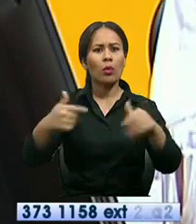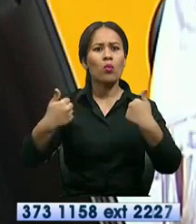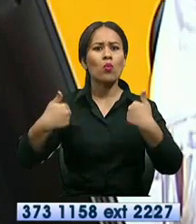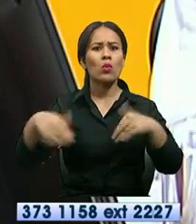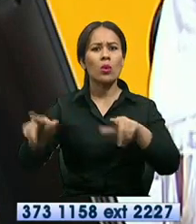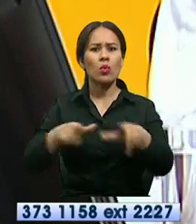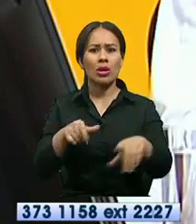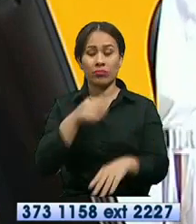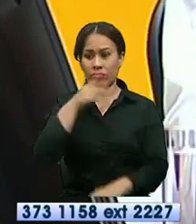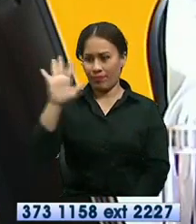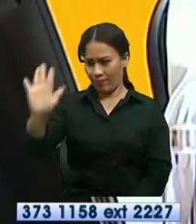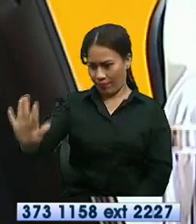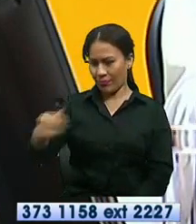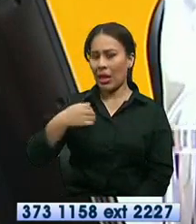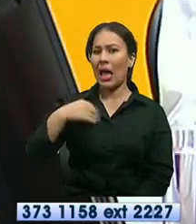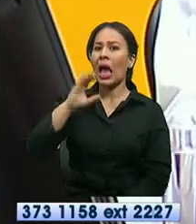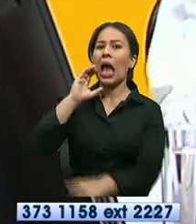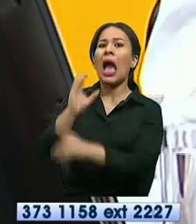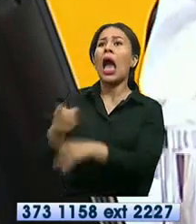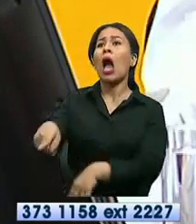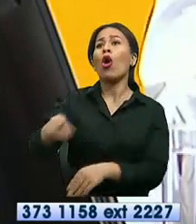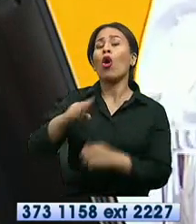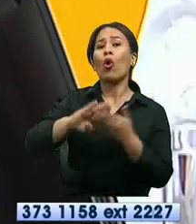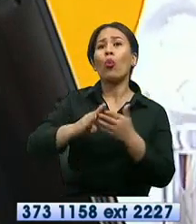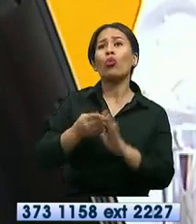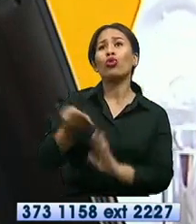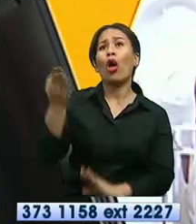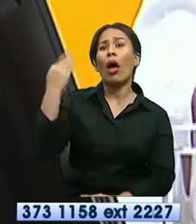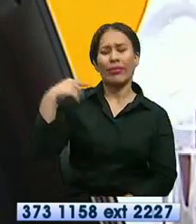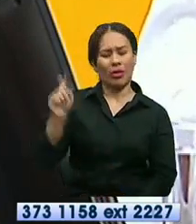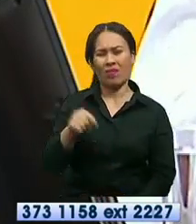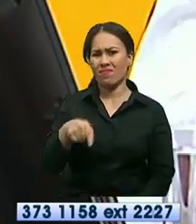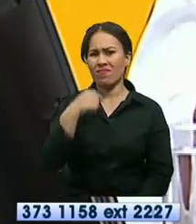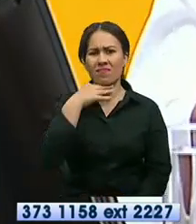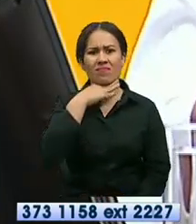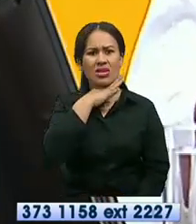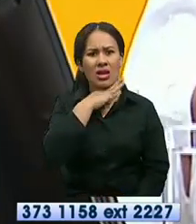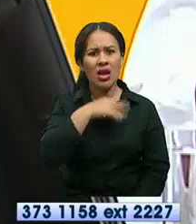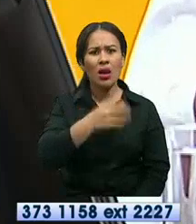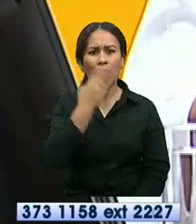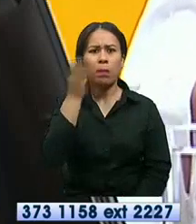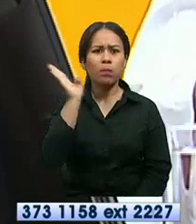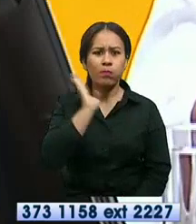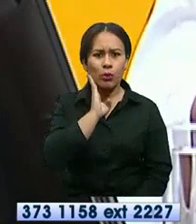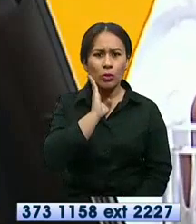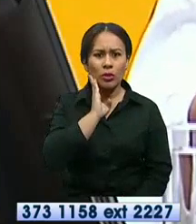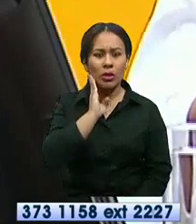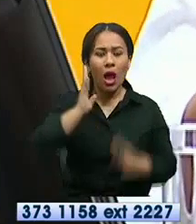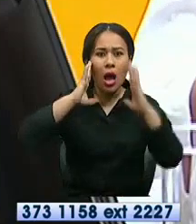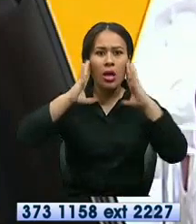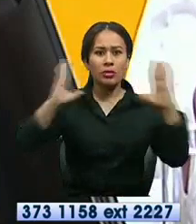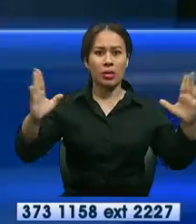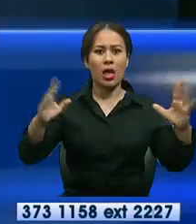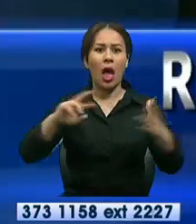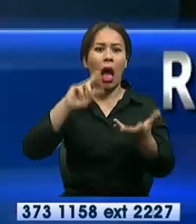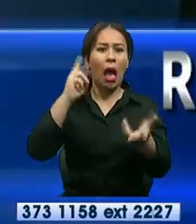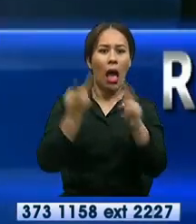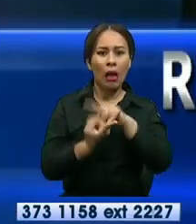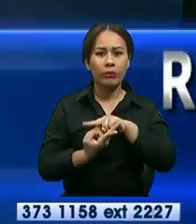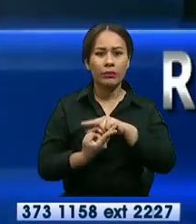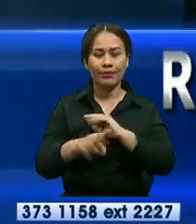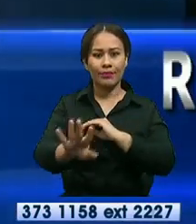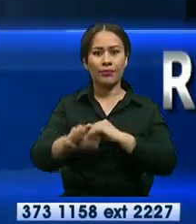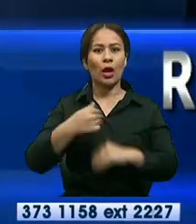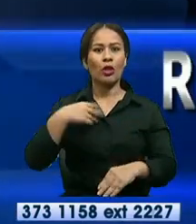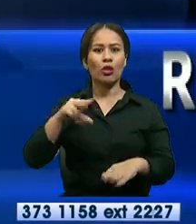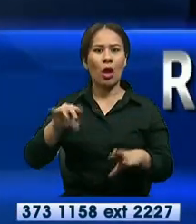quién se queja la Corte Interamericana. No, es que son ancestrales. Ya basta ese engreimiento. Basta de esa hipocresía. Basta de esa doble moral.